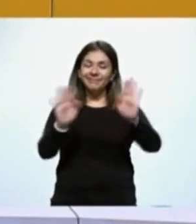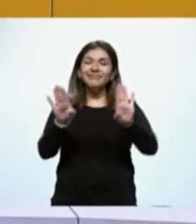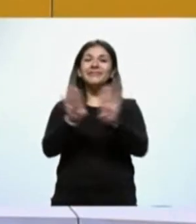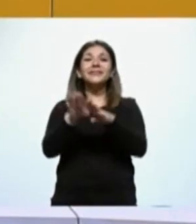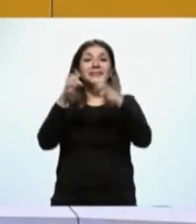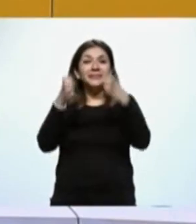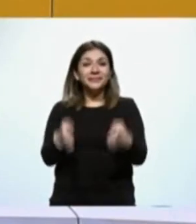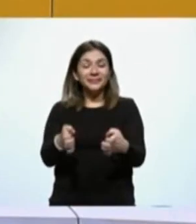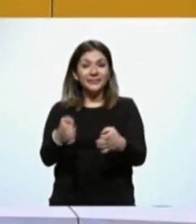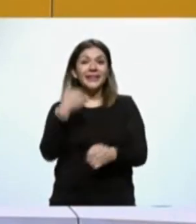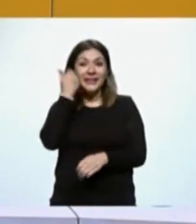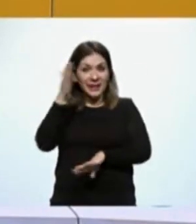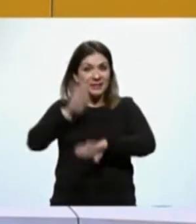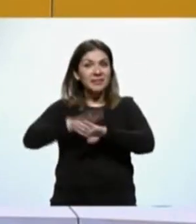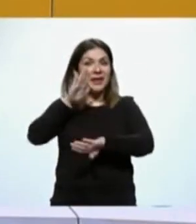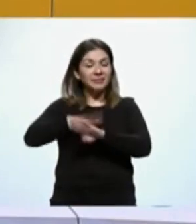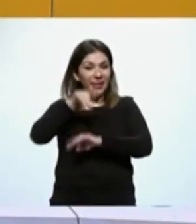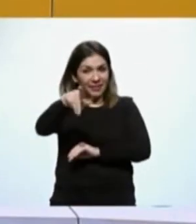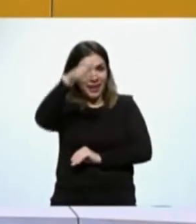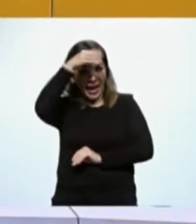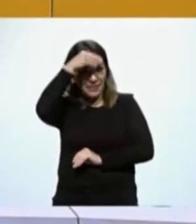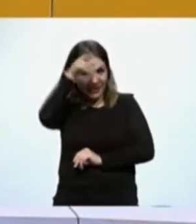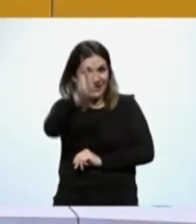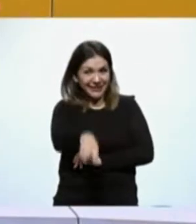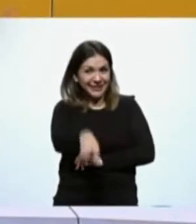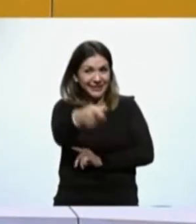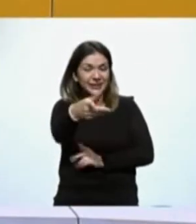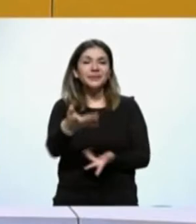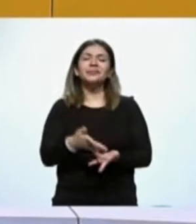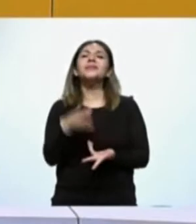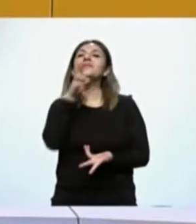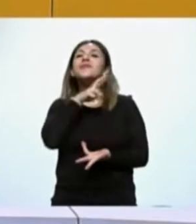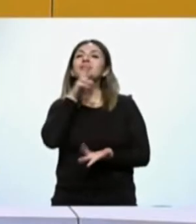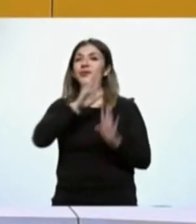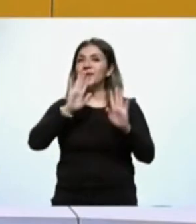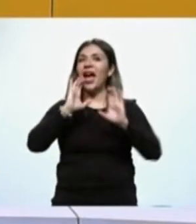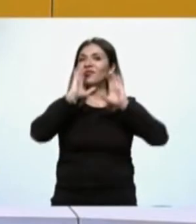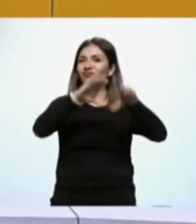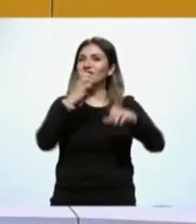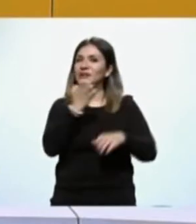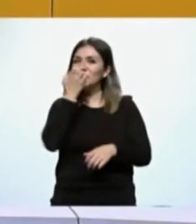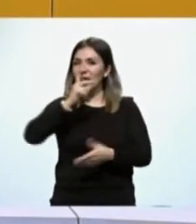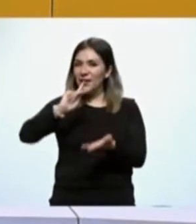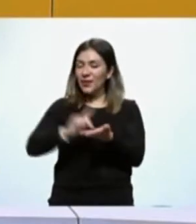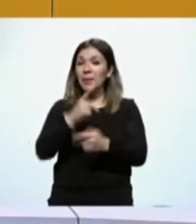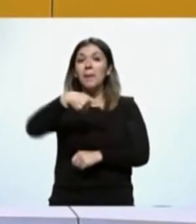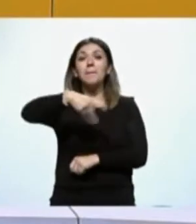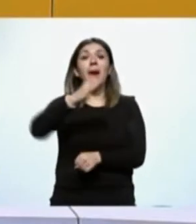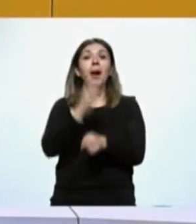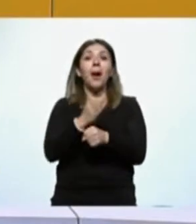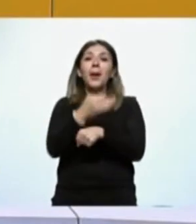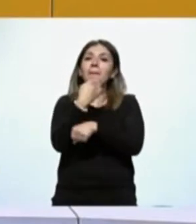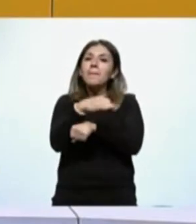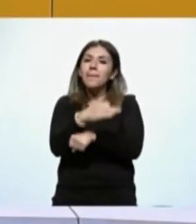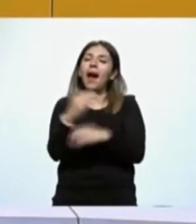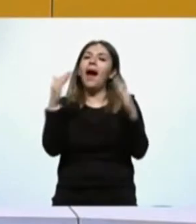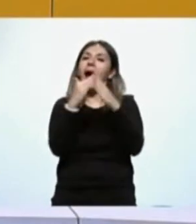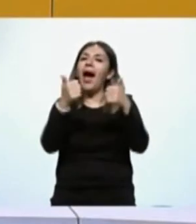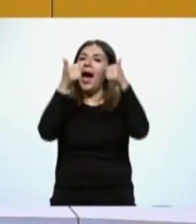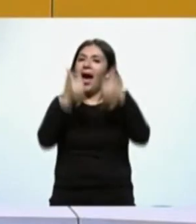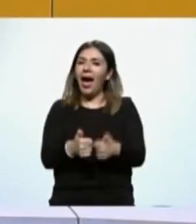¿Qué tal? Con ánimo de seguir aprendiendo, ¿verdad? Ya pronto volveremos a la escuela. Mientras tanto, seguiremos